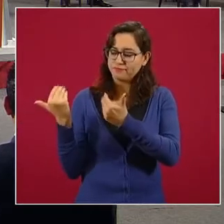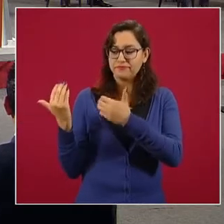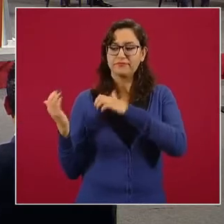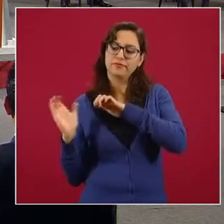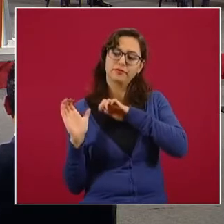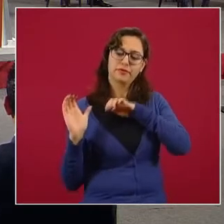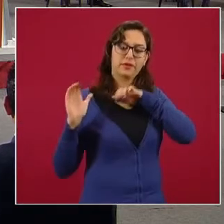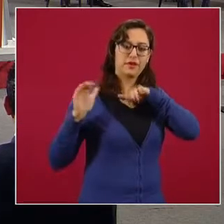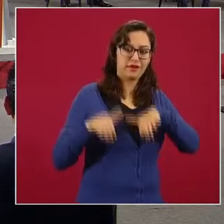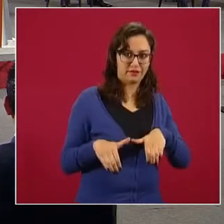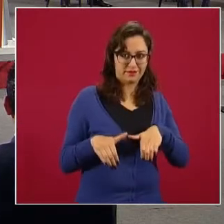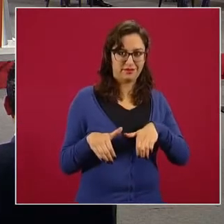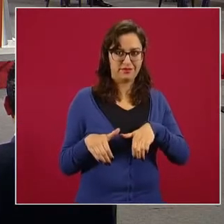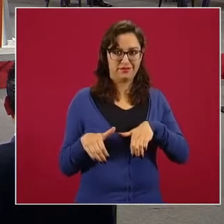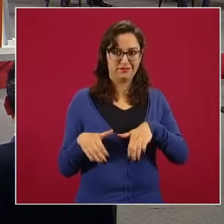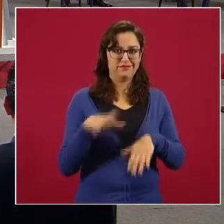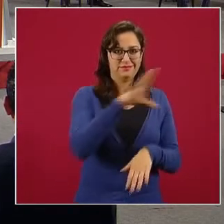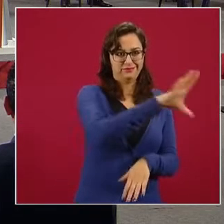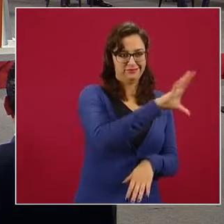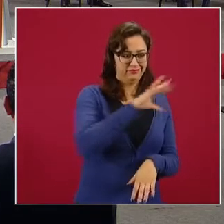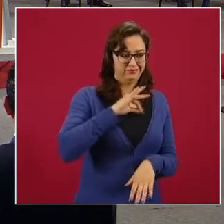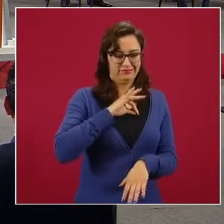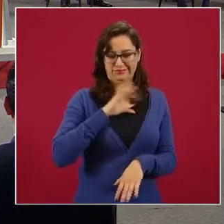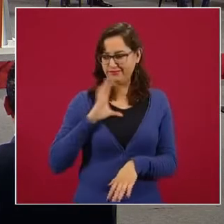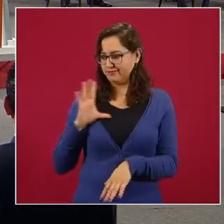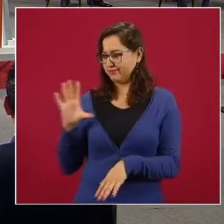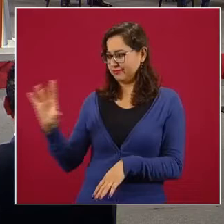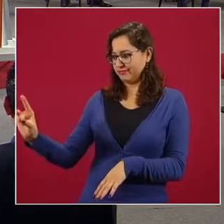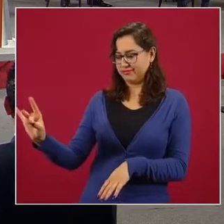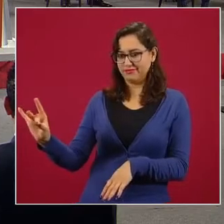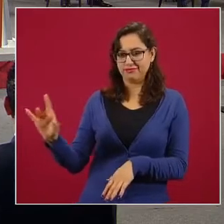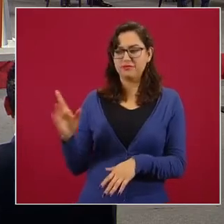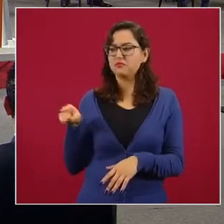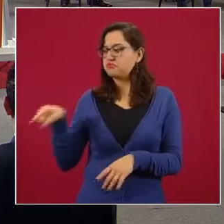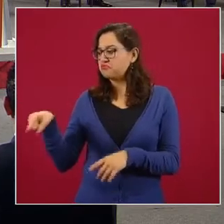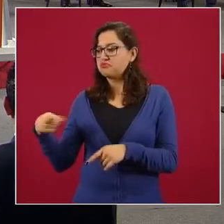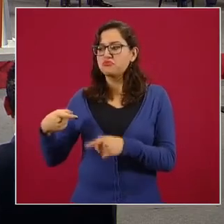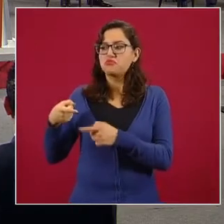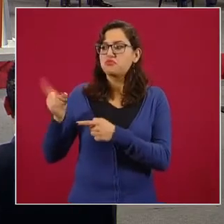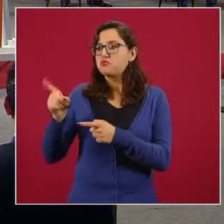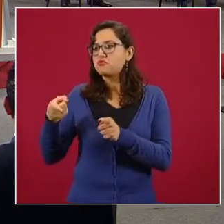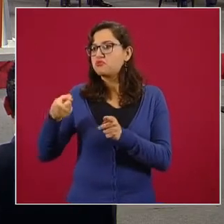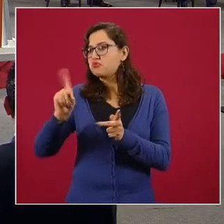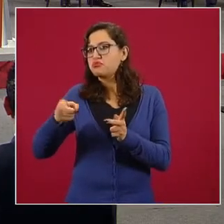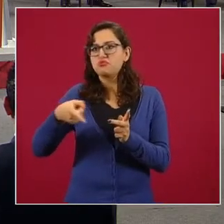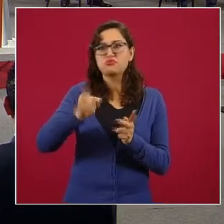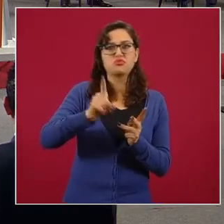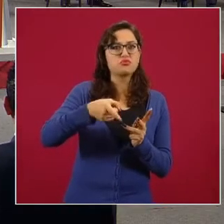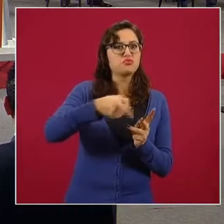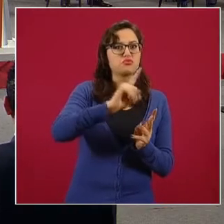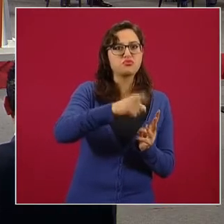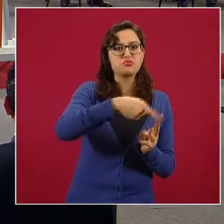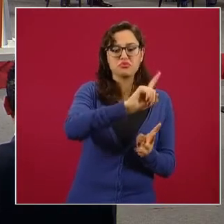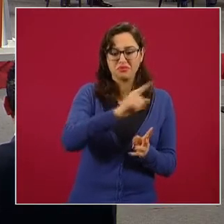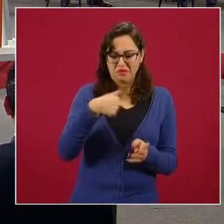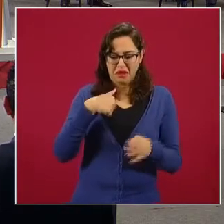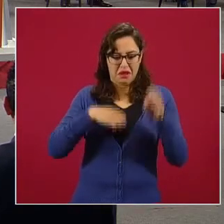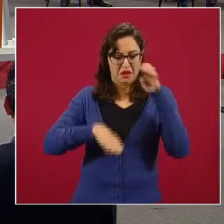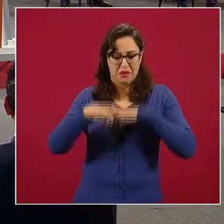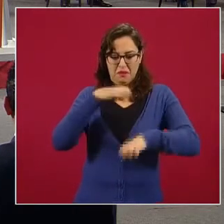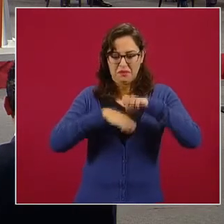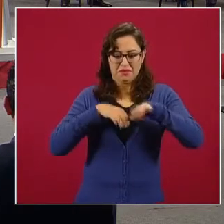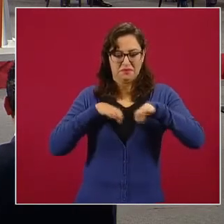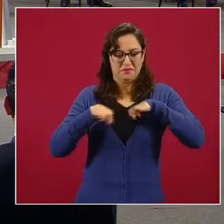actividad productiva, sino que transfiere estos trabajadores a otras empresas para que éstas puedan